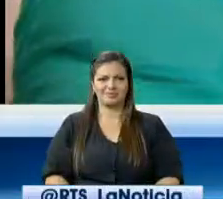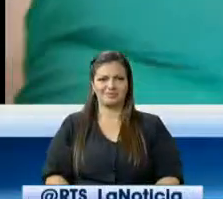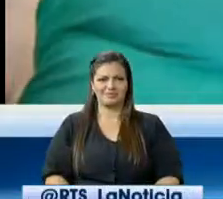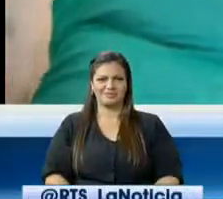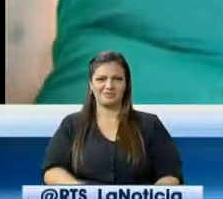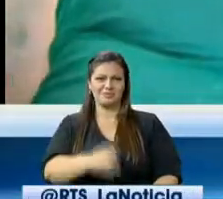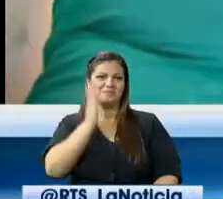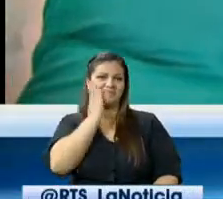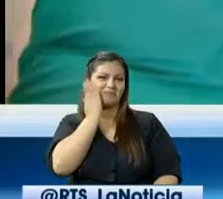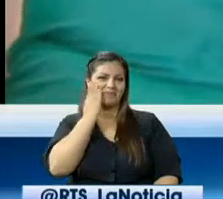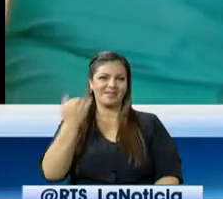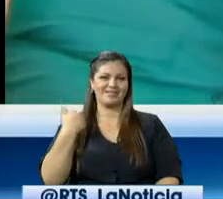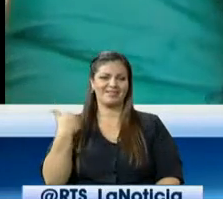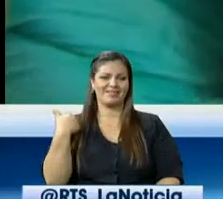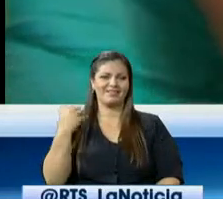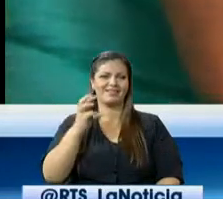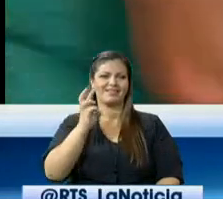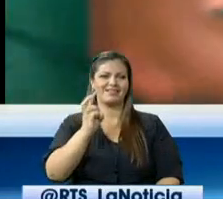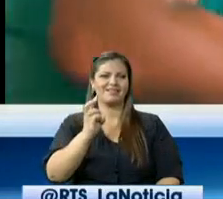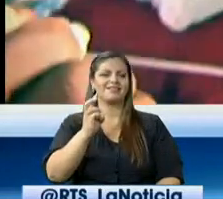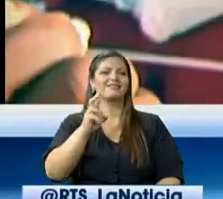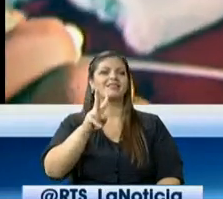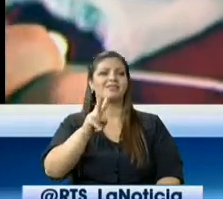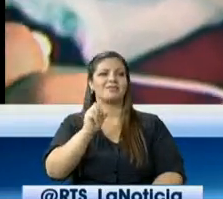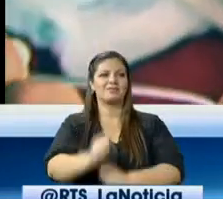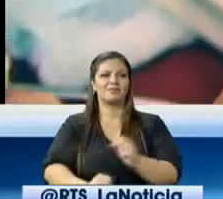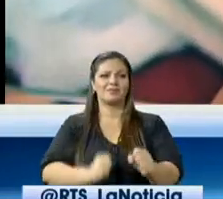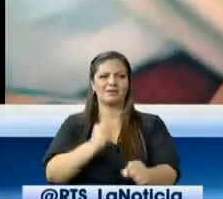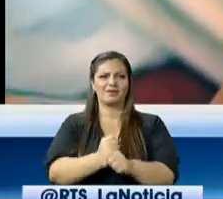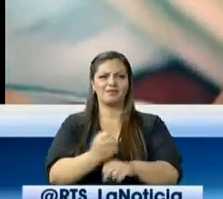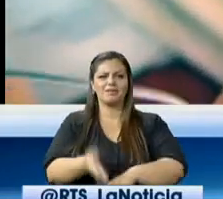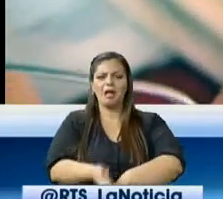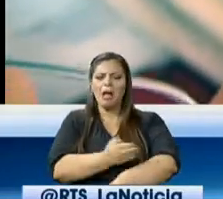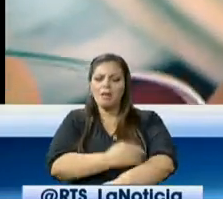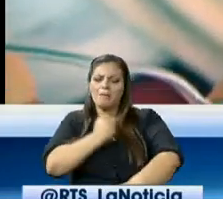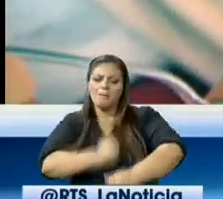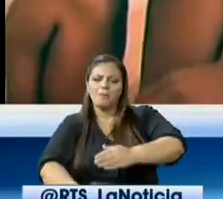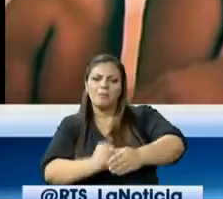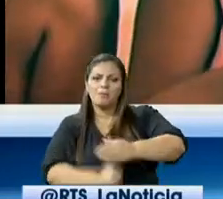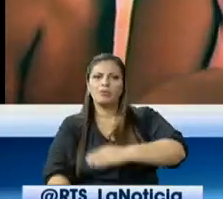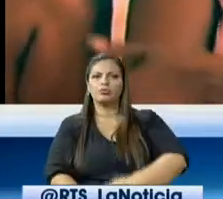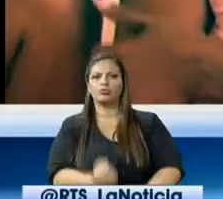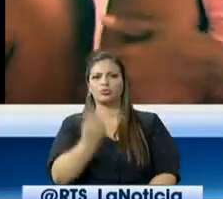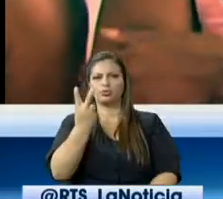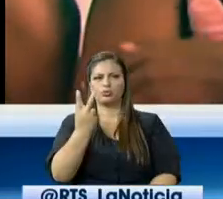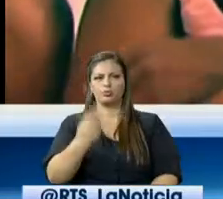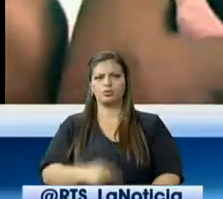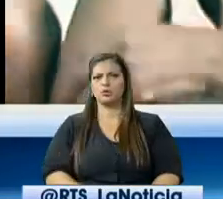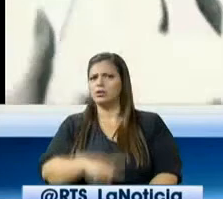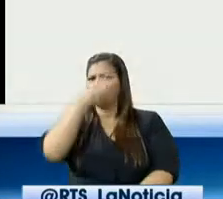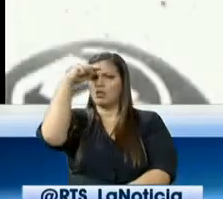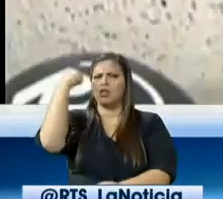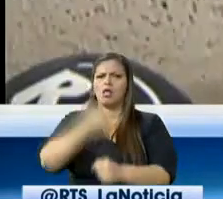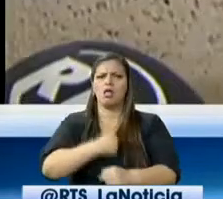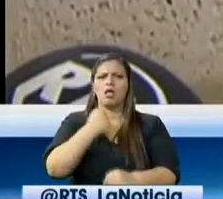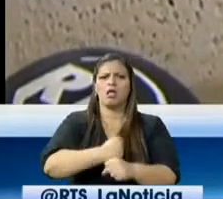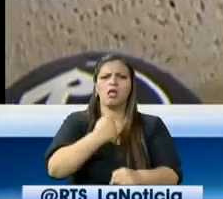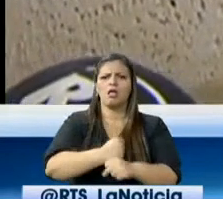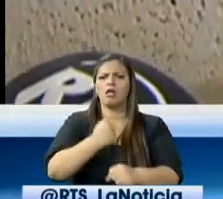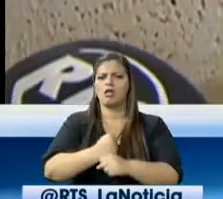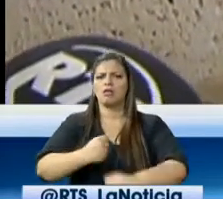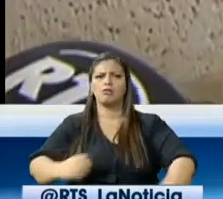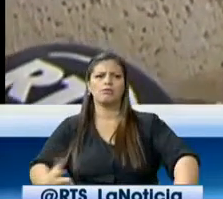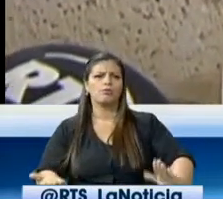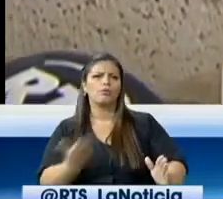62 años de edad, quien solo tuvo 2 hijas. Y siempre se ganó la vida en tareas domésticas. Sí,